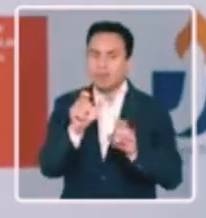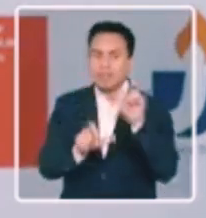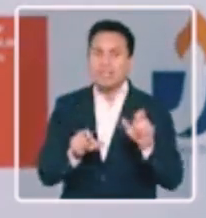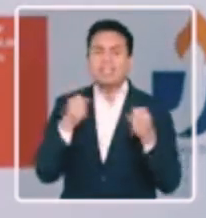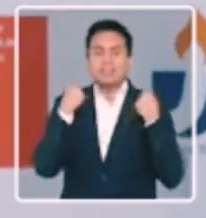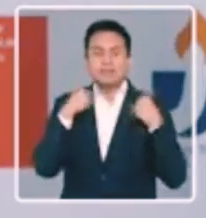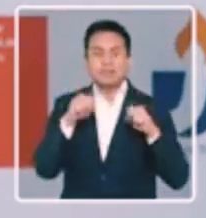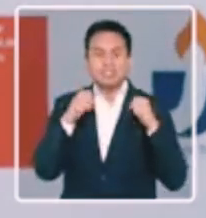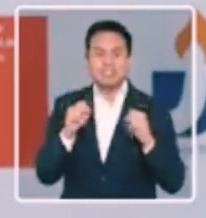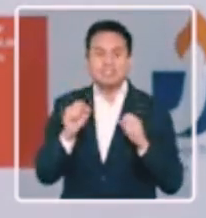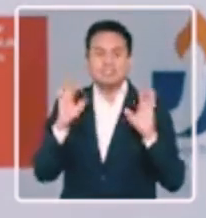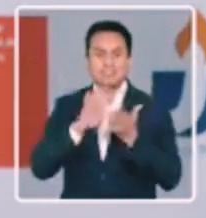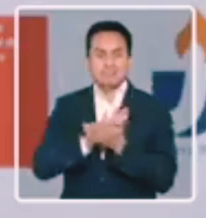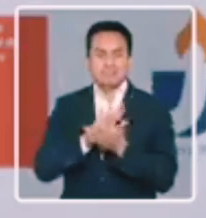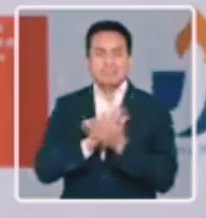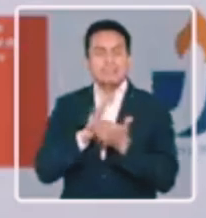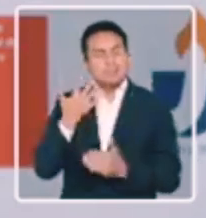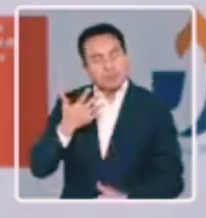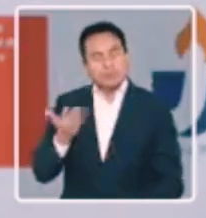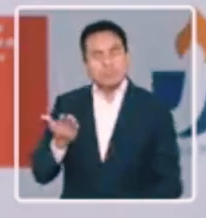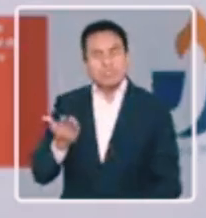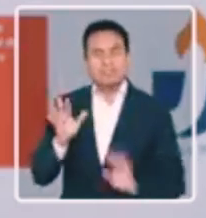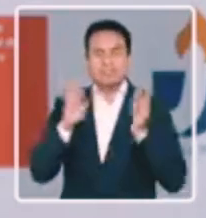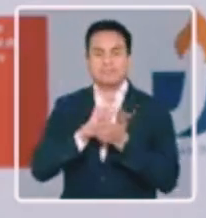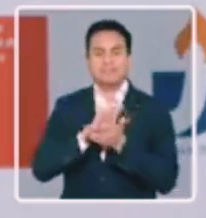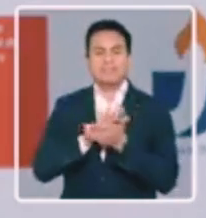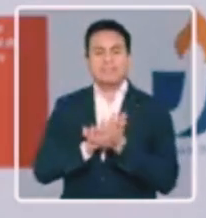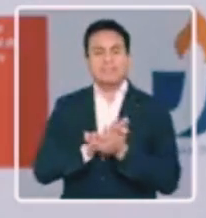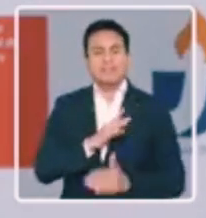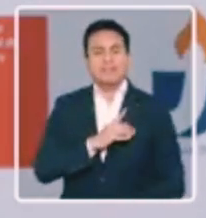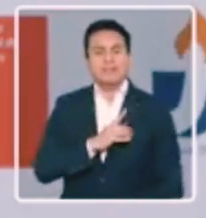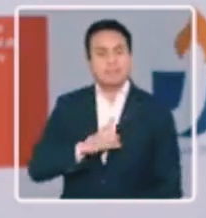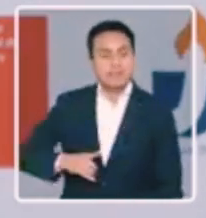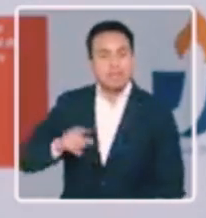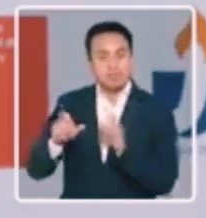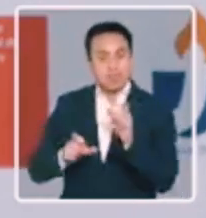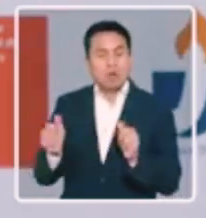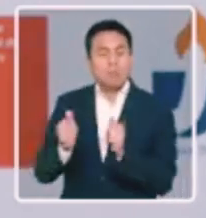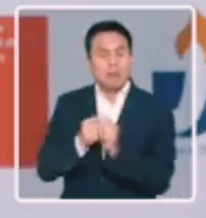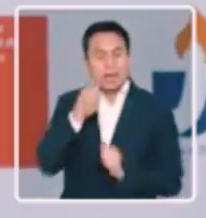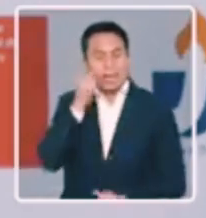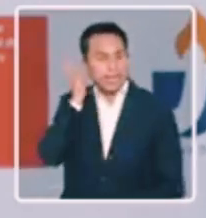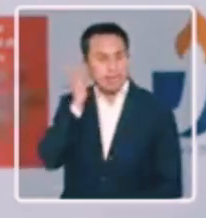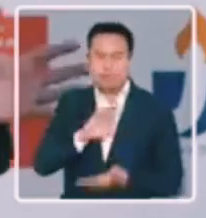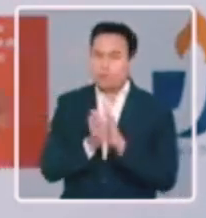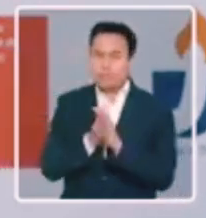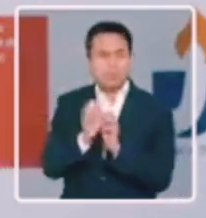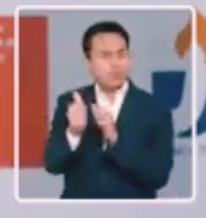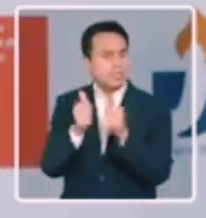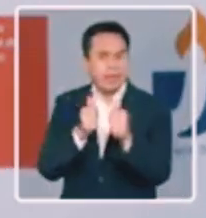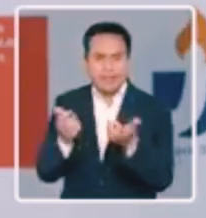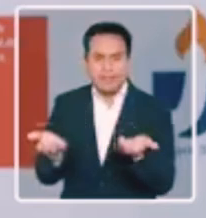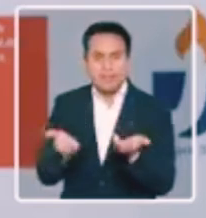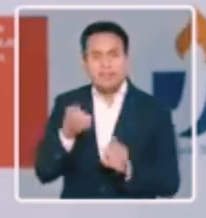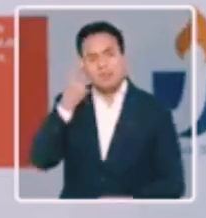deportistas muy muy muy muy importante a los parlamentarios que nos acompañan parlamentarias a todas las autoridades